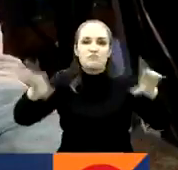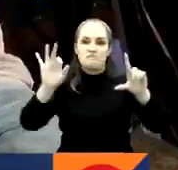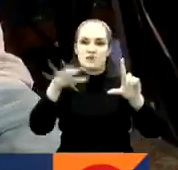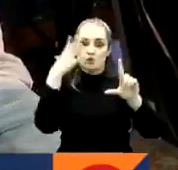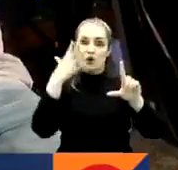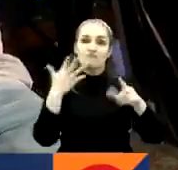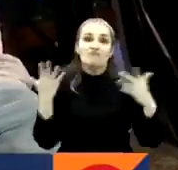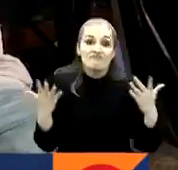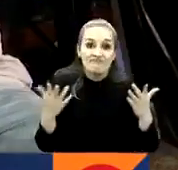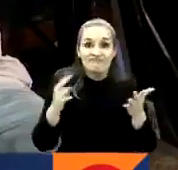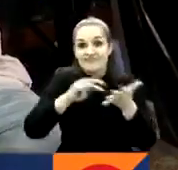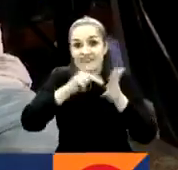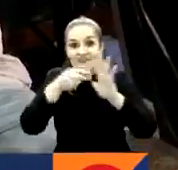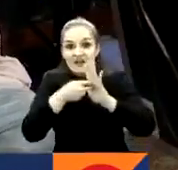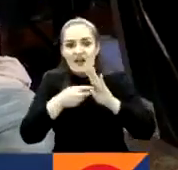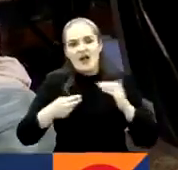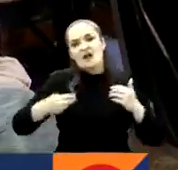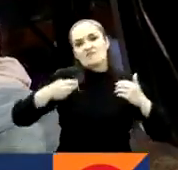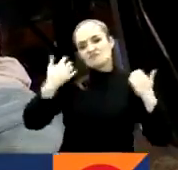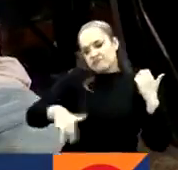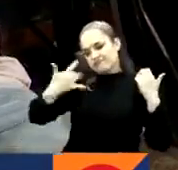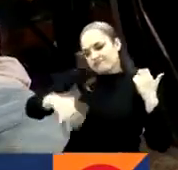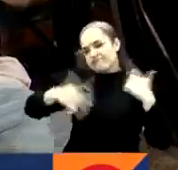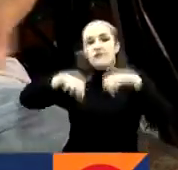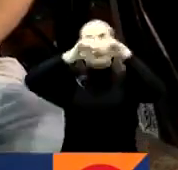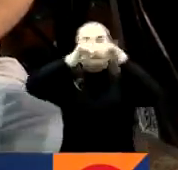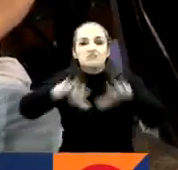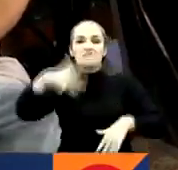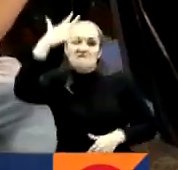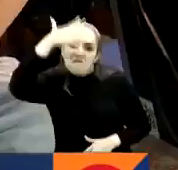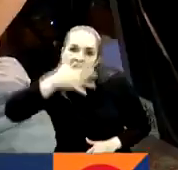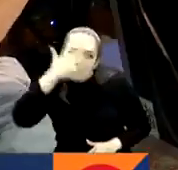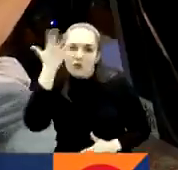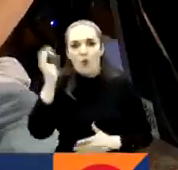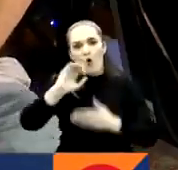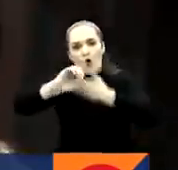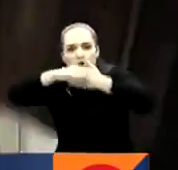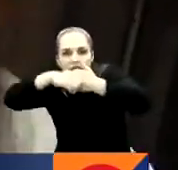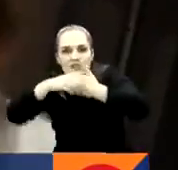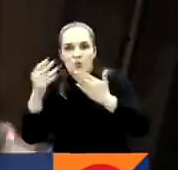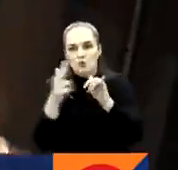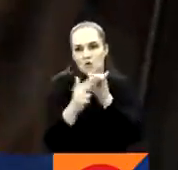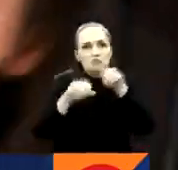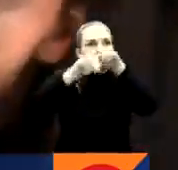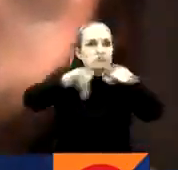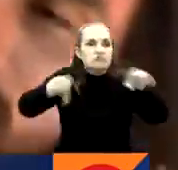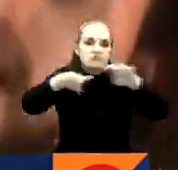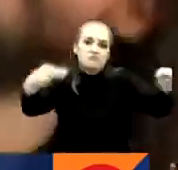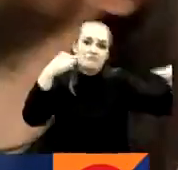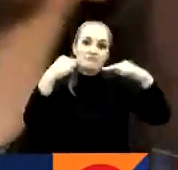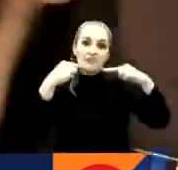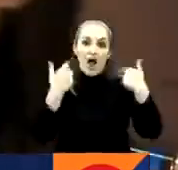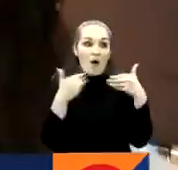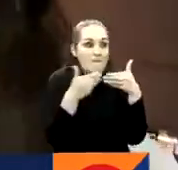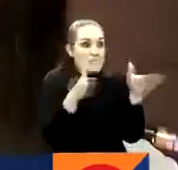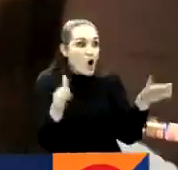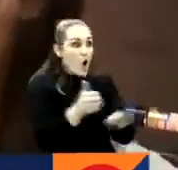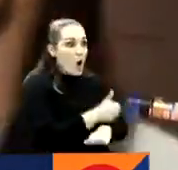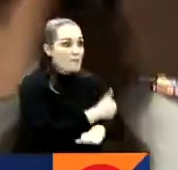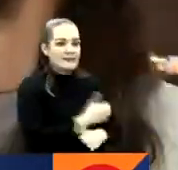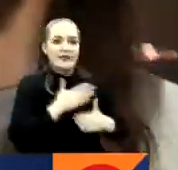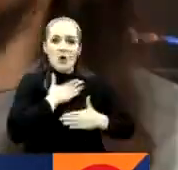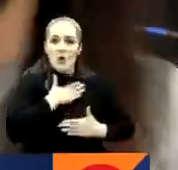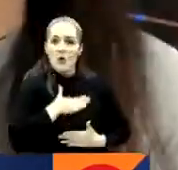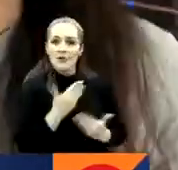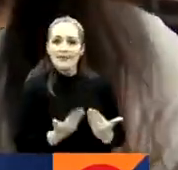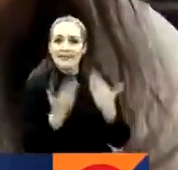como que tocas en cierto lugar y se transmite por Facebook, por Instagram, por YouTube. Por eso, la reactivación es un alivio. La actividad